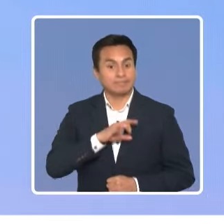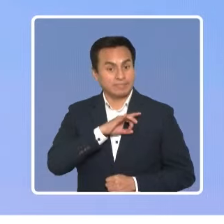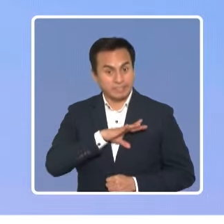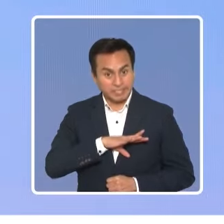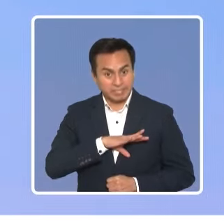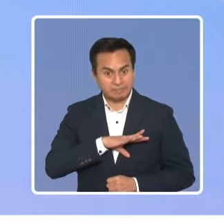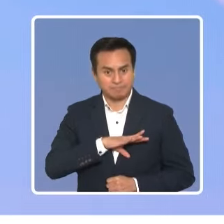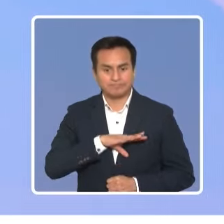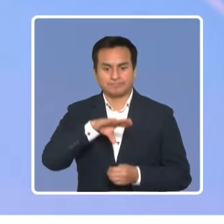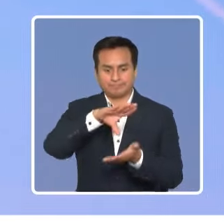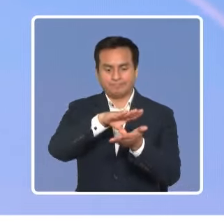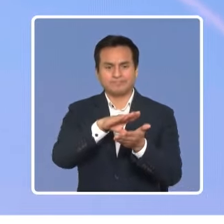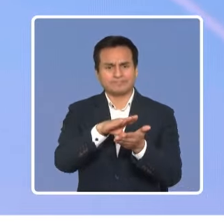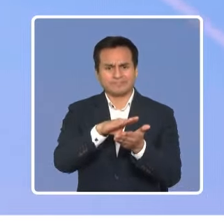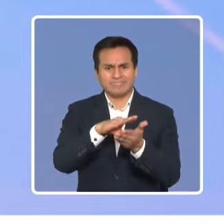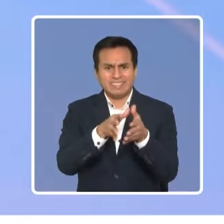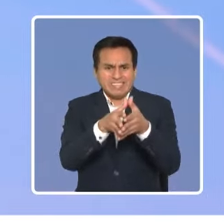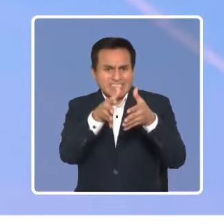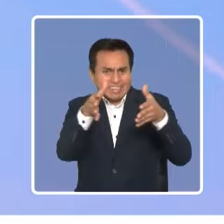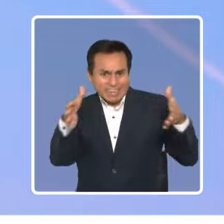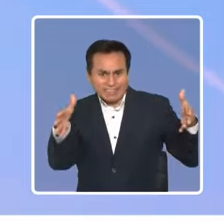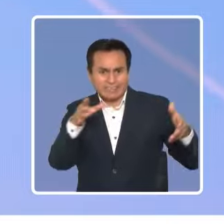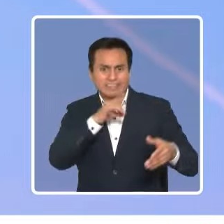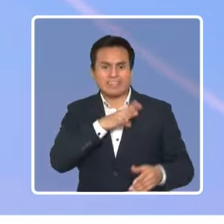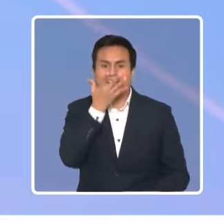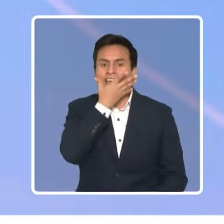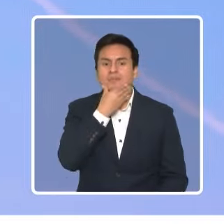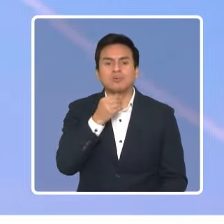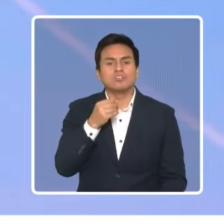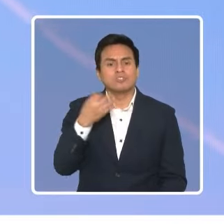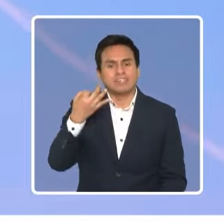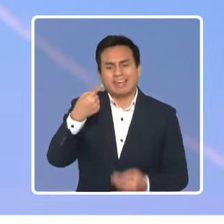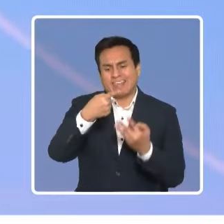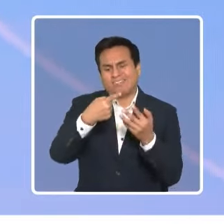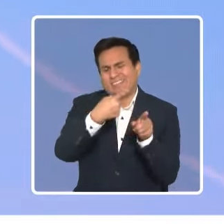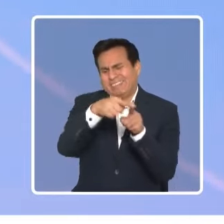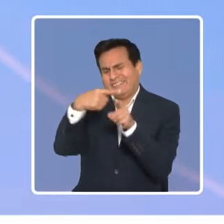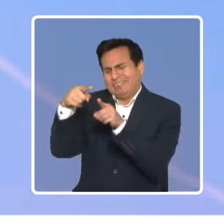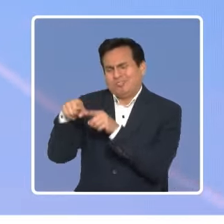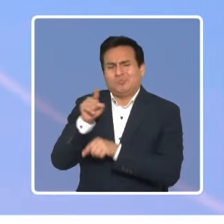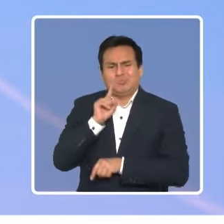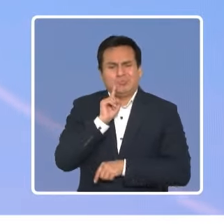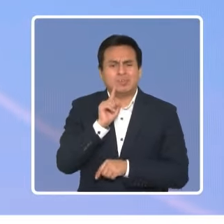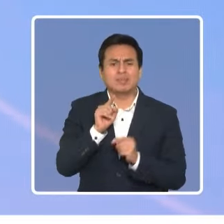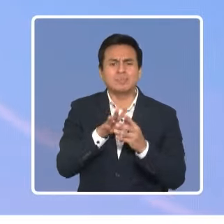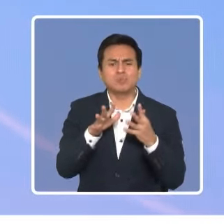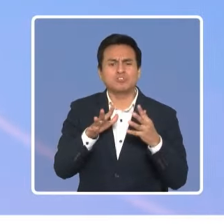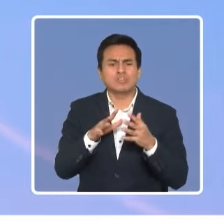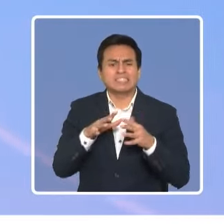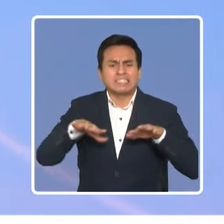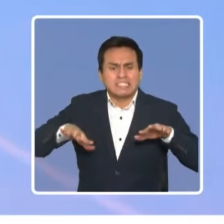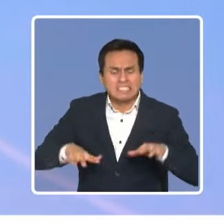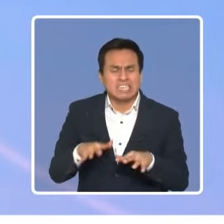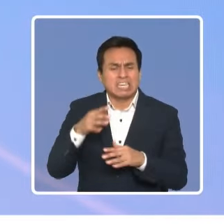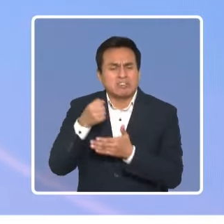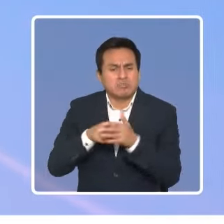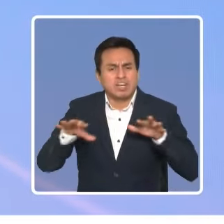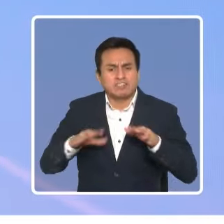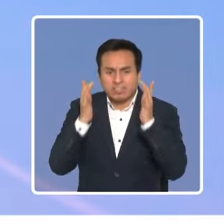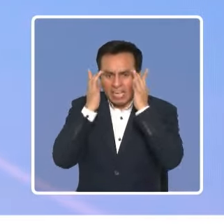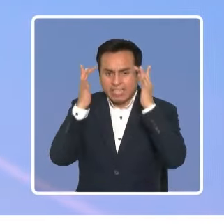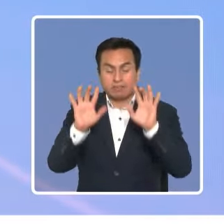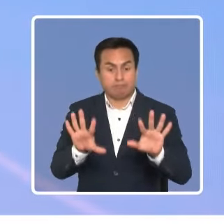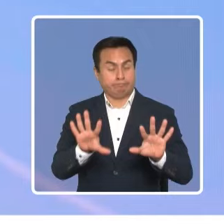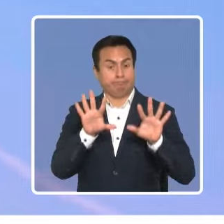Chile es un país gigante, hermoso, rico y diverso, lleno de garra y esfuerzo y